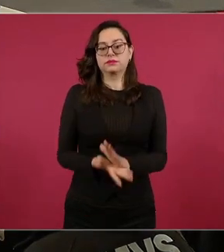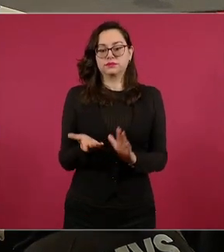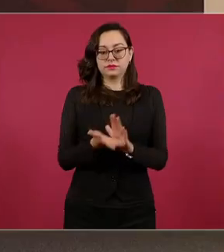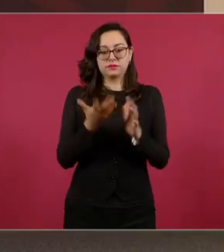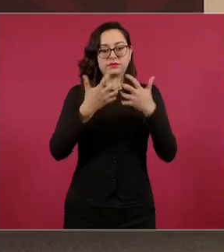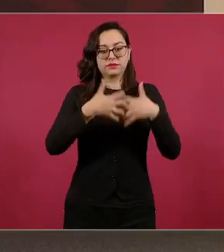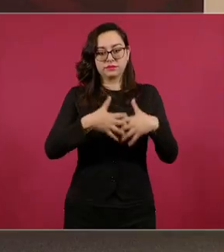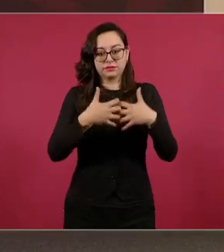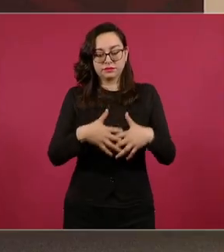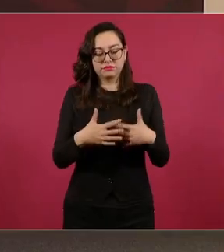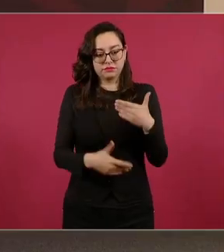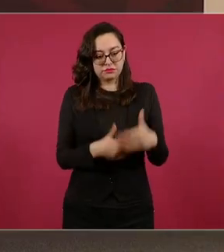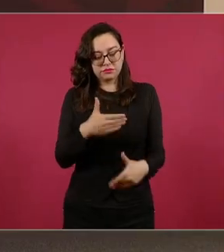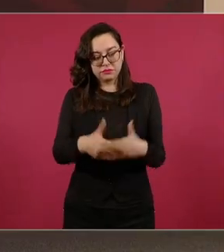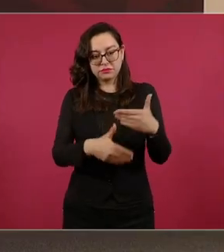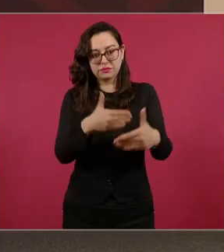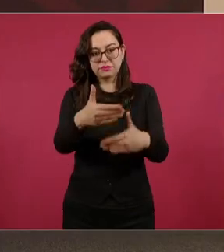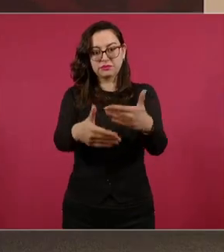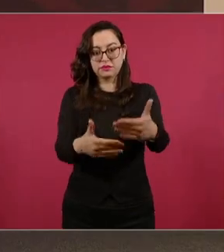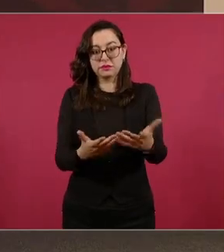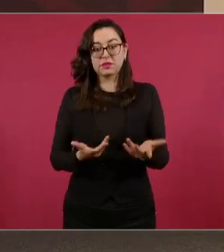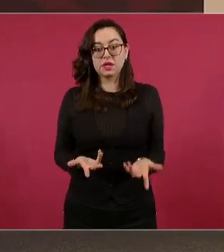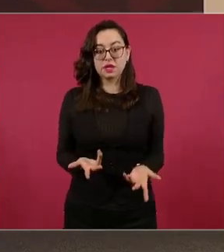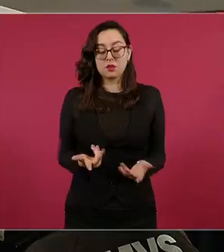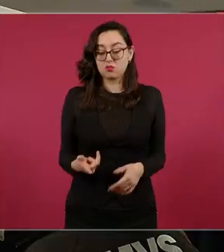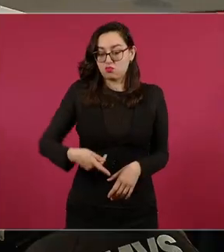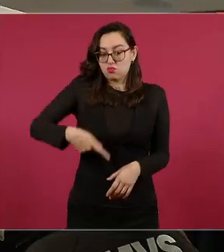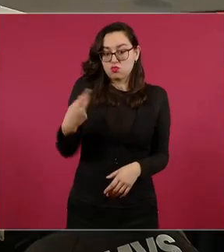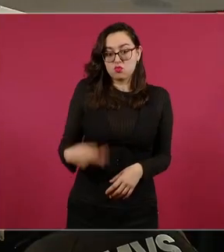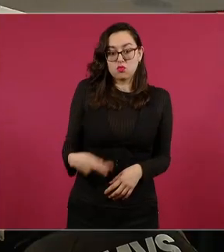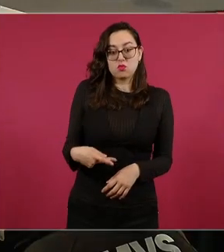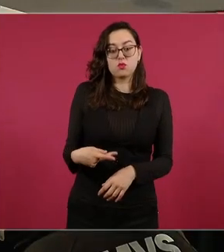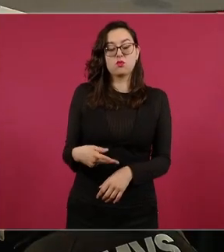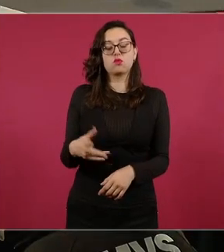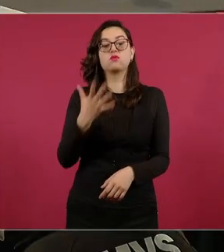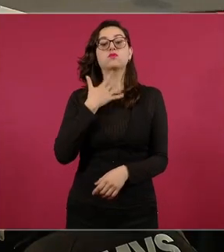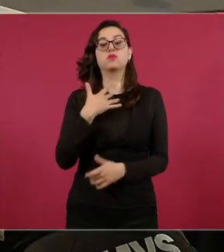continúa con esta política de autosuficiencia energética.